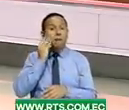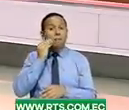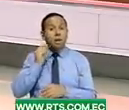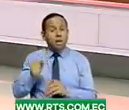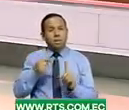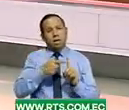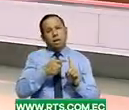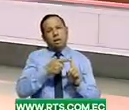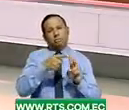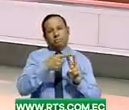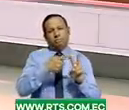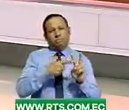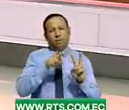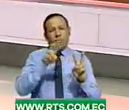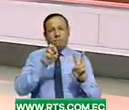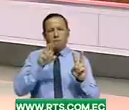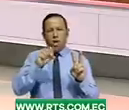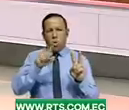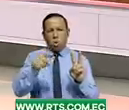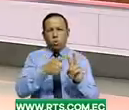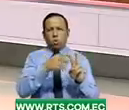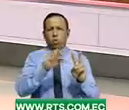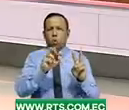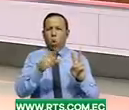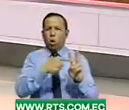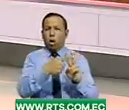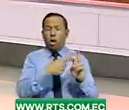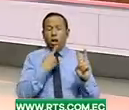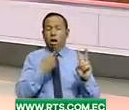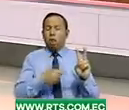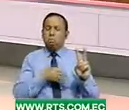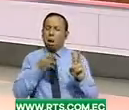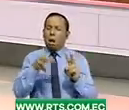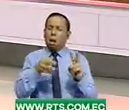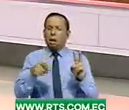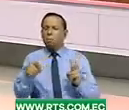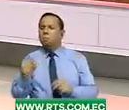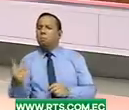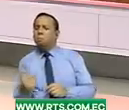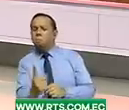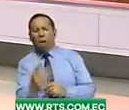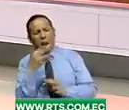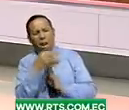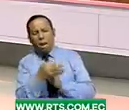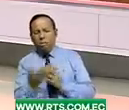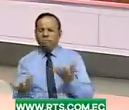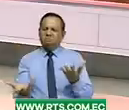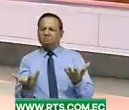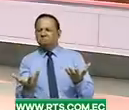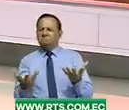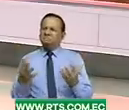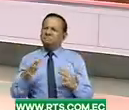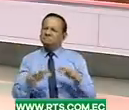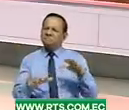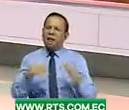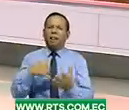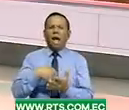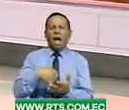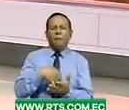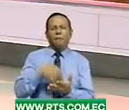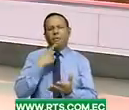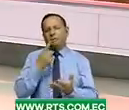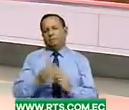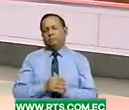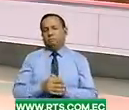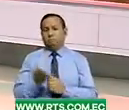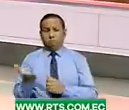Viviana Veloz y Esteban Torres y la intervención del presidente Guillermo Lasso en el juicio político en su contra. Señalaron que los protagonistas